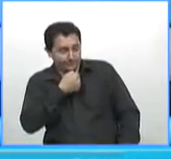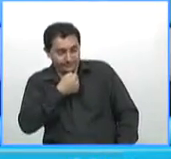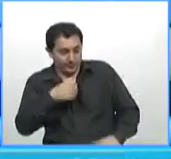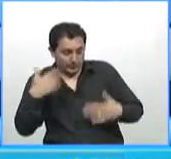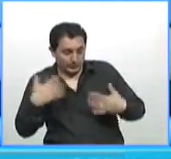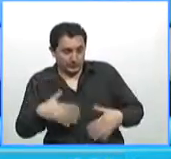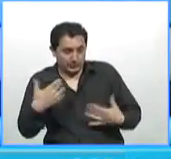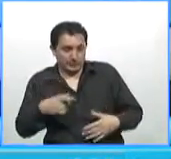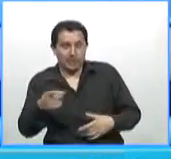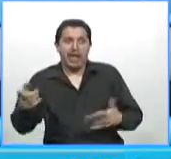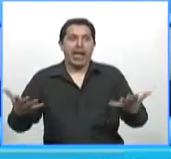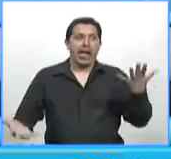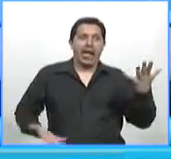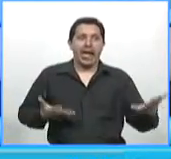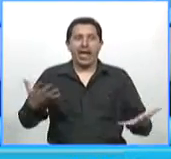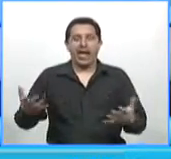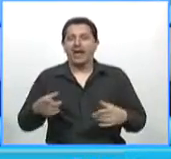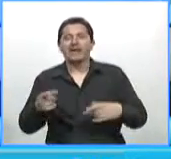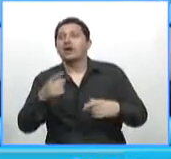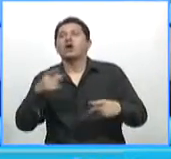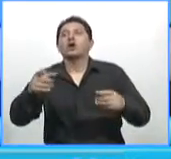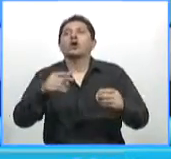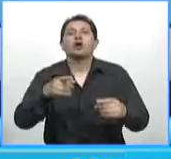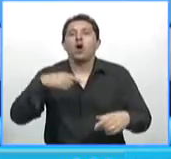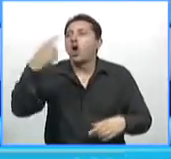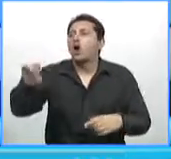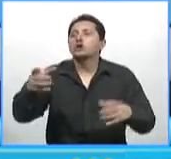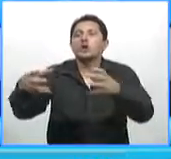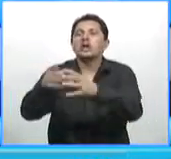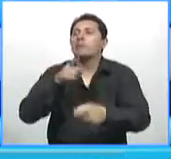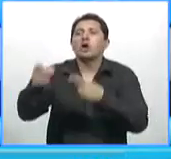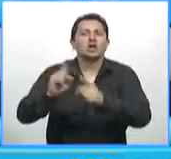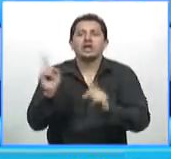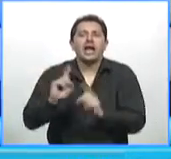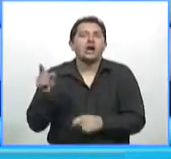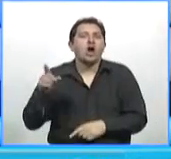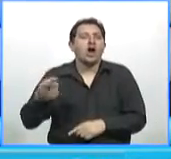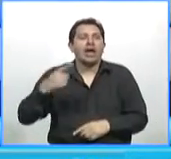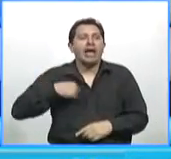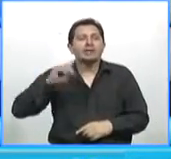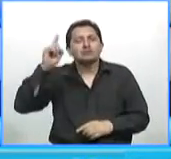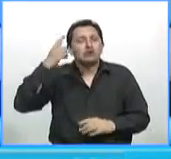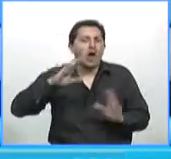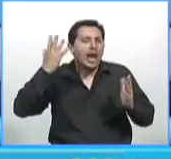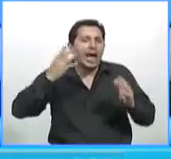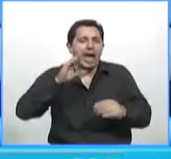solucionar eso diciendo que era no era hacia el rival, sino que era por situación. Estaba Mili. Claro, andé a explicarlo. Estaba Mili.